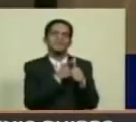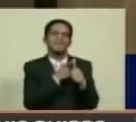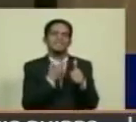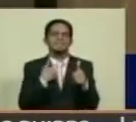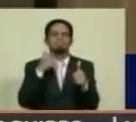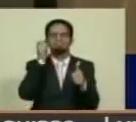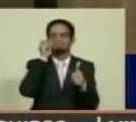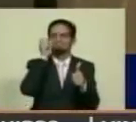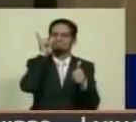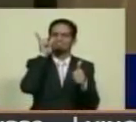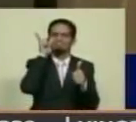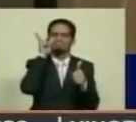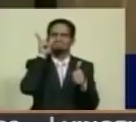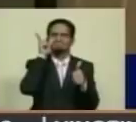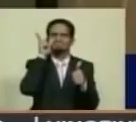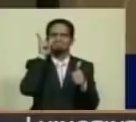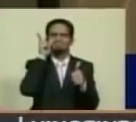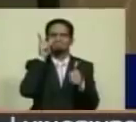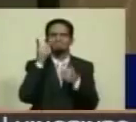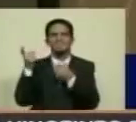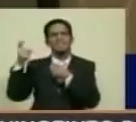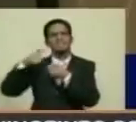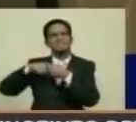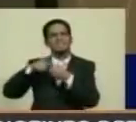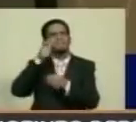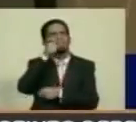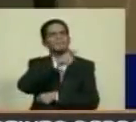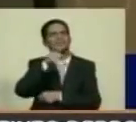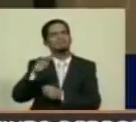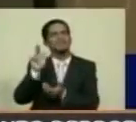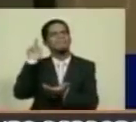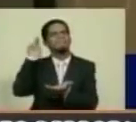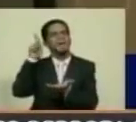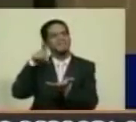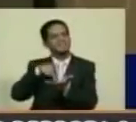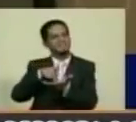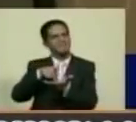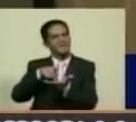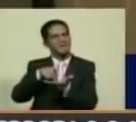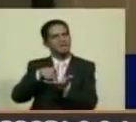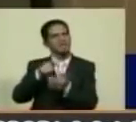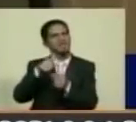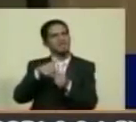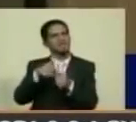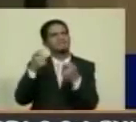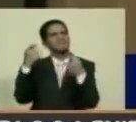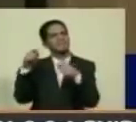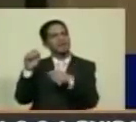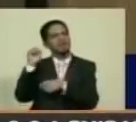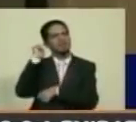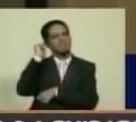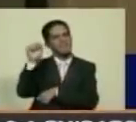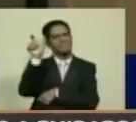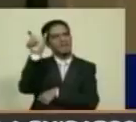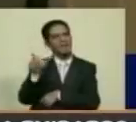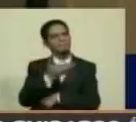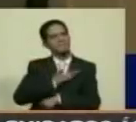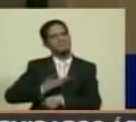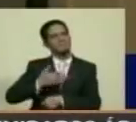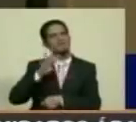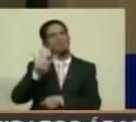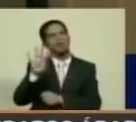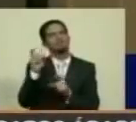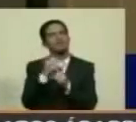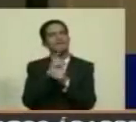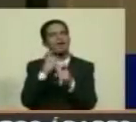atención mucho la vinculación de las personas que participaron presuntamente en el magnicidio frustrado contra el presidente Nicolás Maduro del 4 de agosto